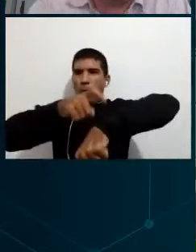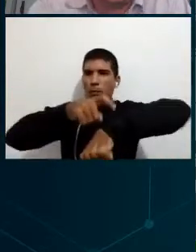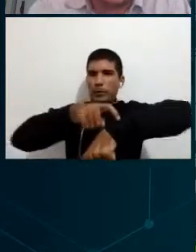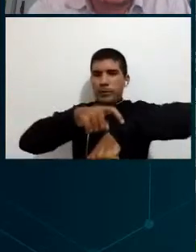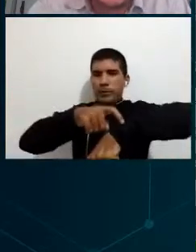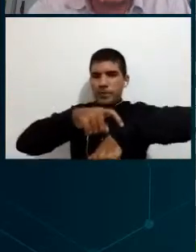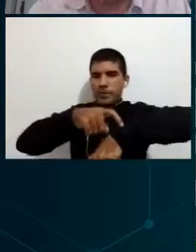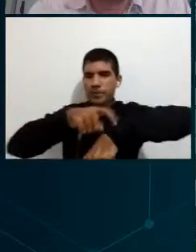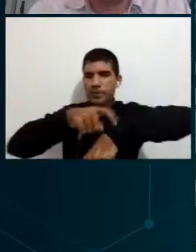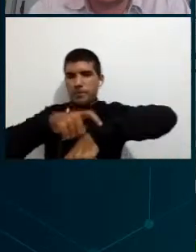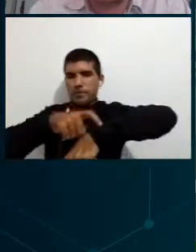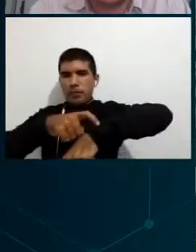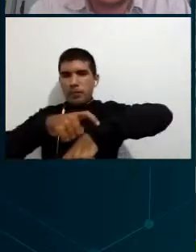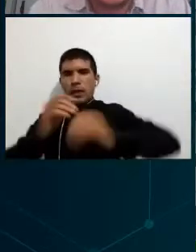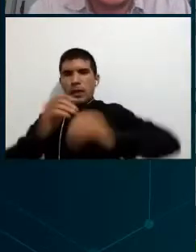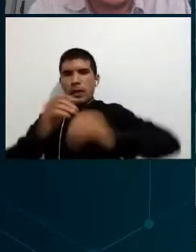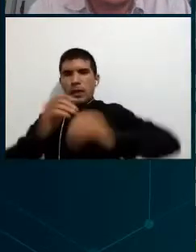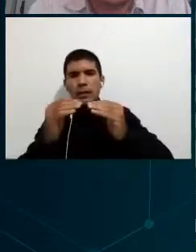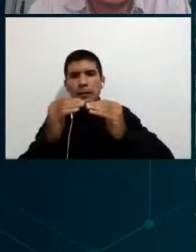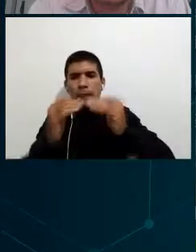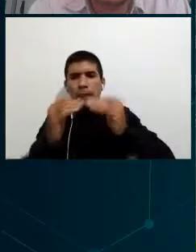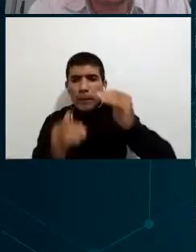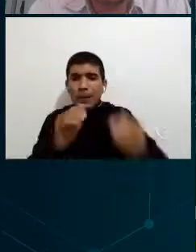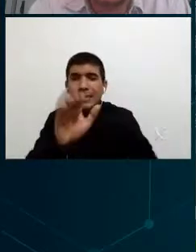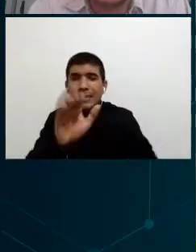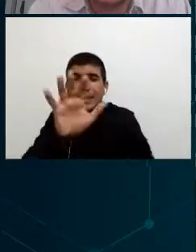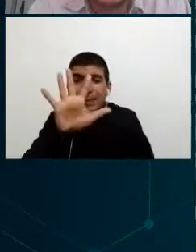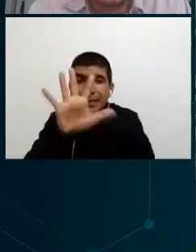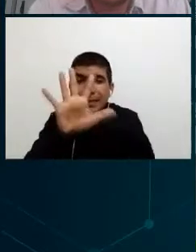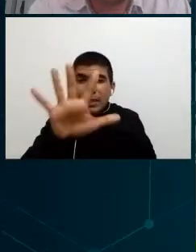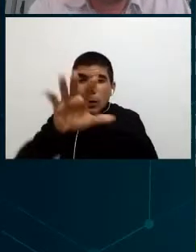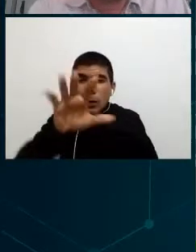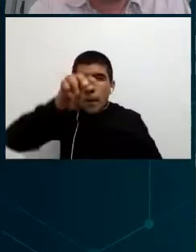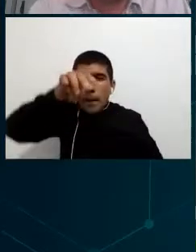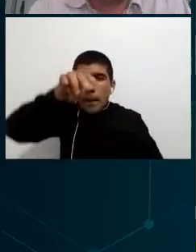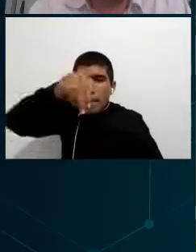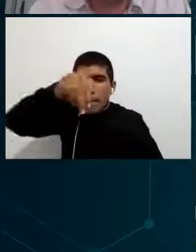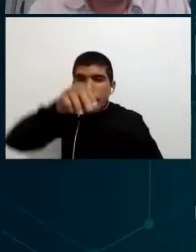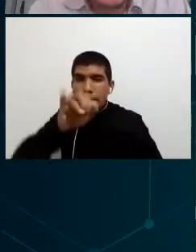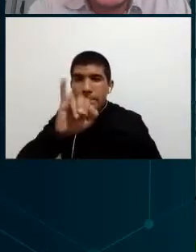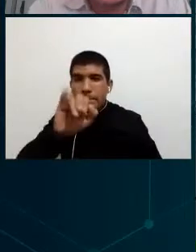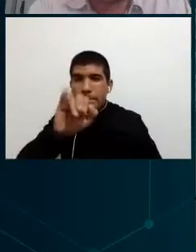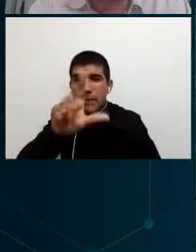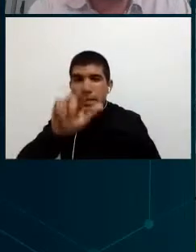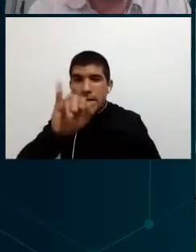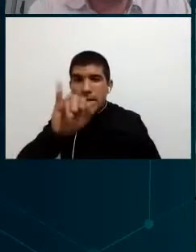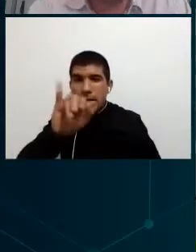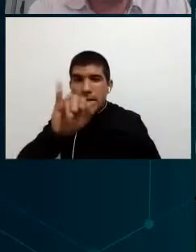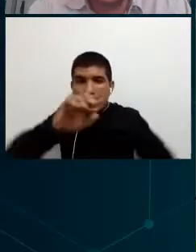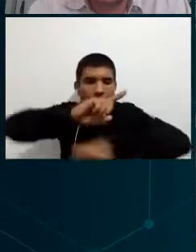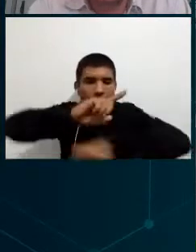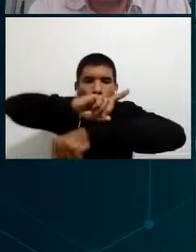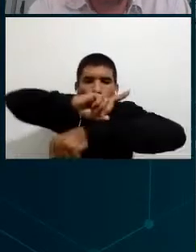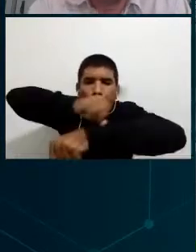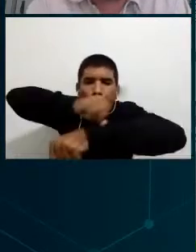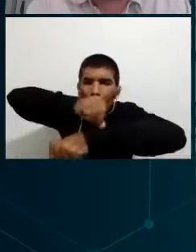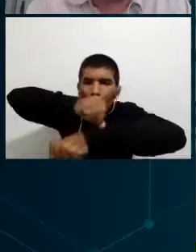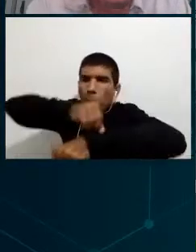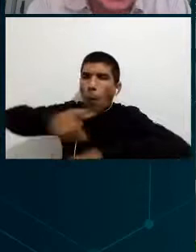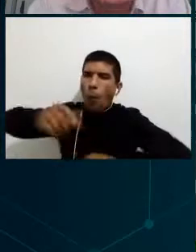lo cual quiere decir que estamos en el margen dado por la norma. Tenemos una condición